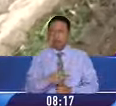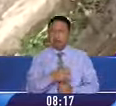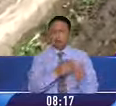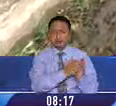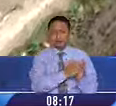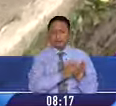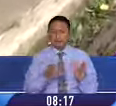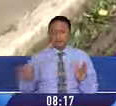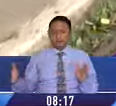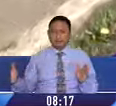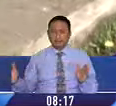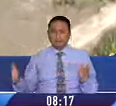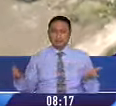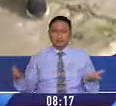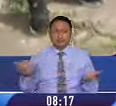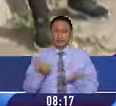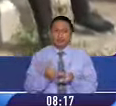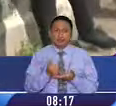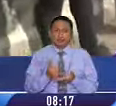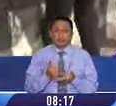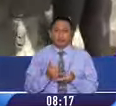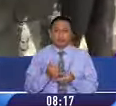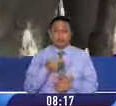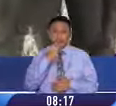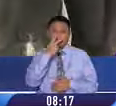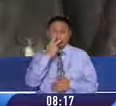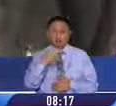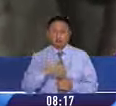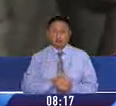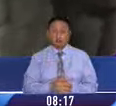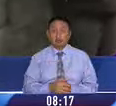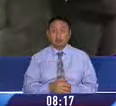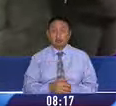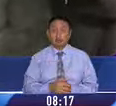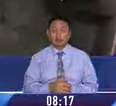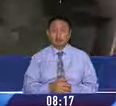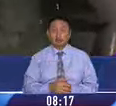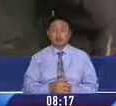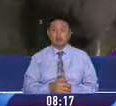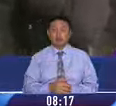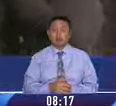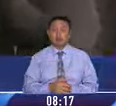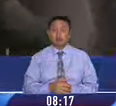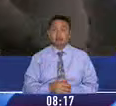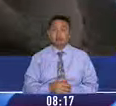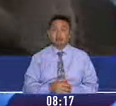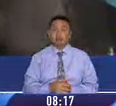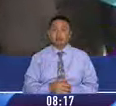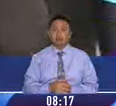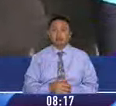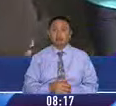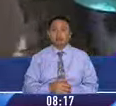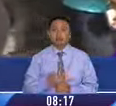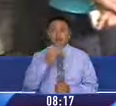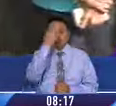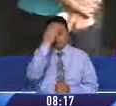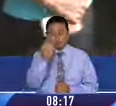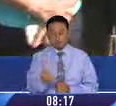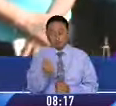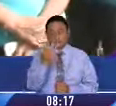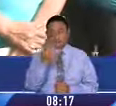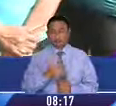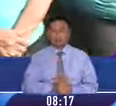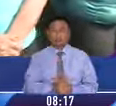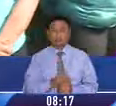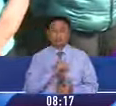ustedes no tienen ninguna respuesta y como vemos en las imágenes, pues aquí sigue el problema. Así es, buenos días. Realmente no